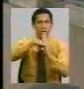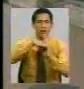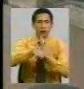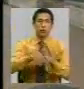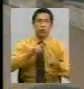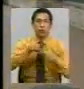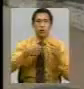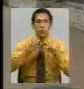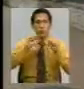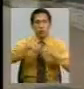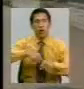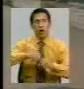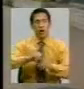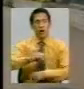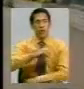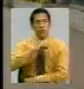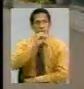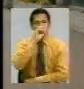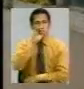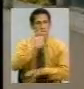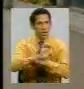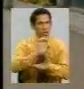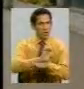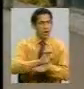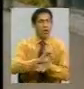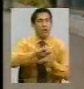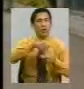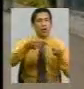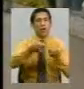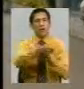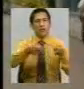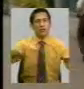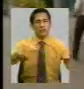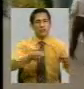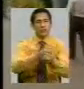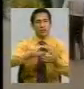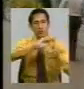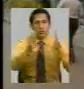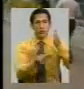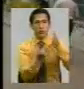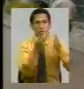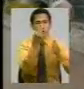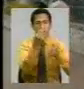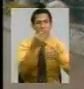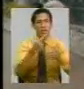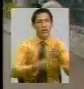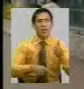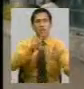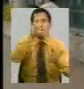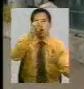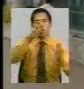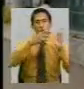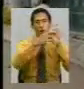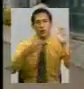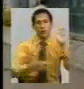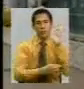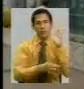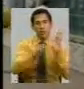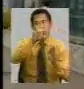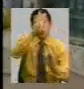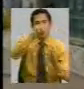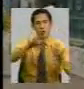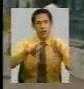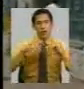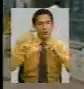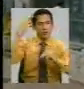cuando la Comisión de Tránsito del Ecuador me devolverá los intereses que no estaban reglamentados, que no tenían